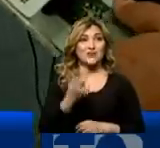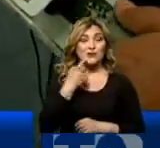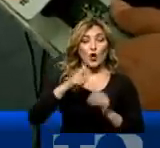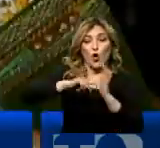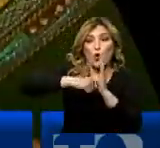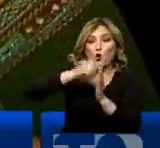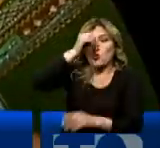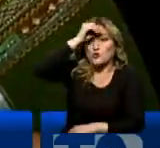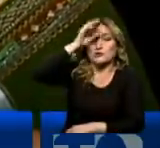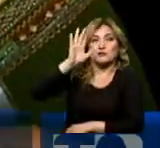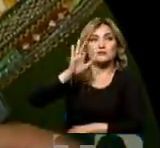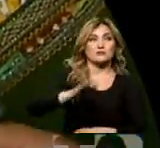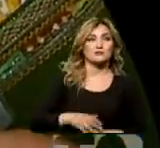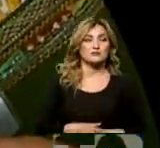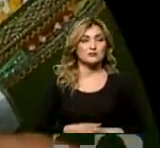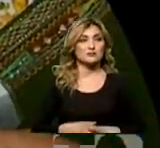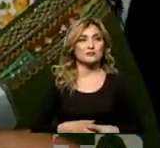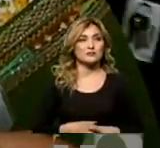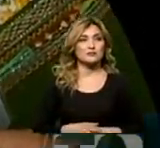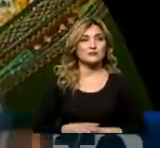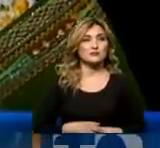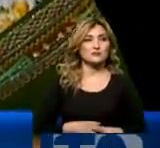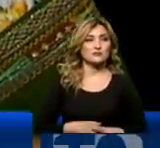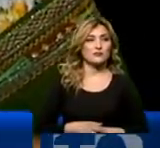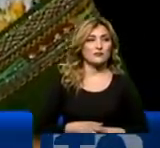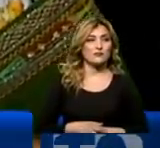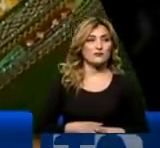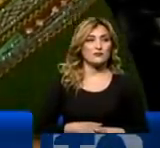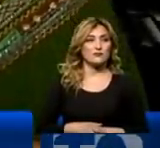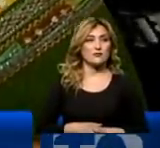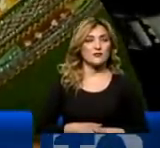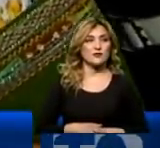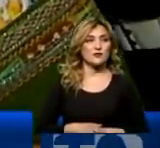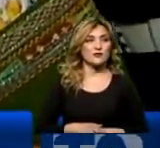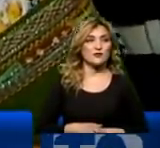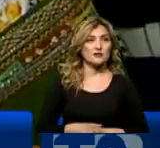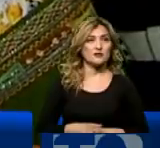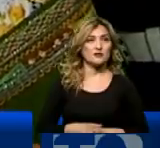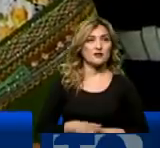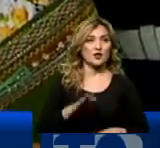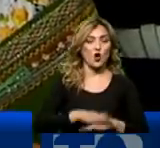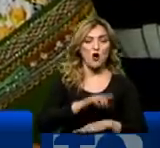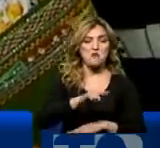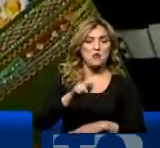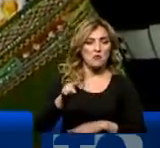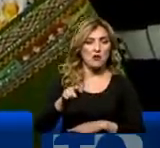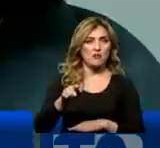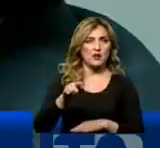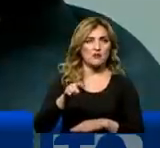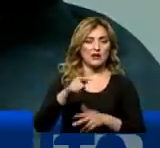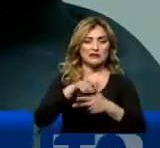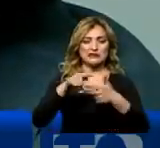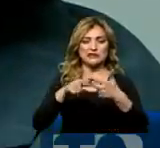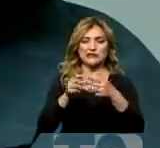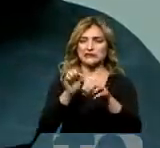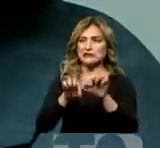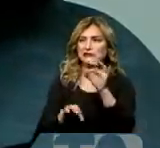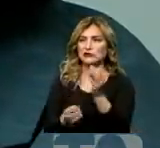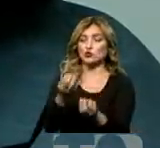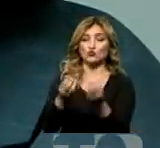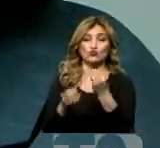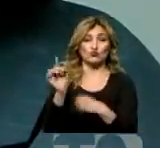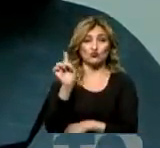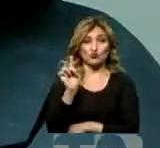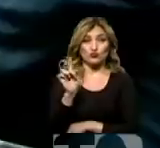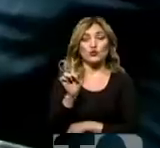es la Contraloría. Pero eso no implica que que sean los responsables de estos tres delitos. Según el defensor